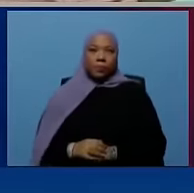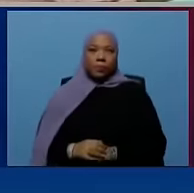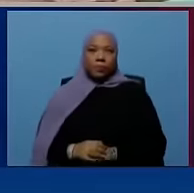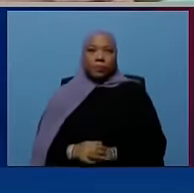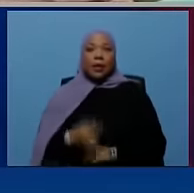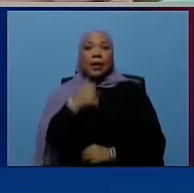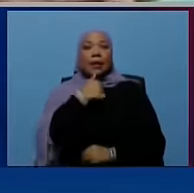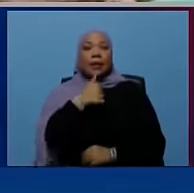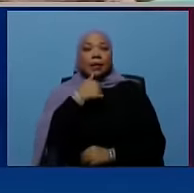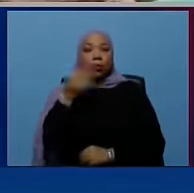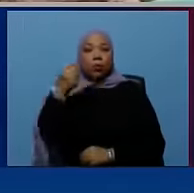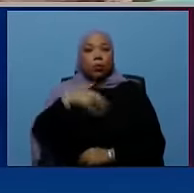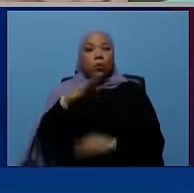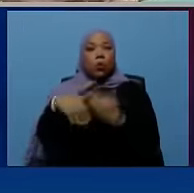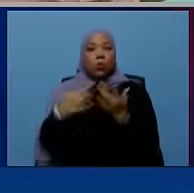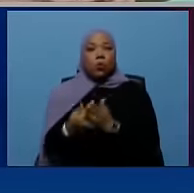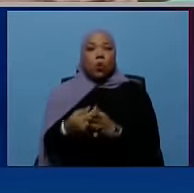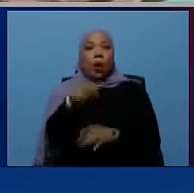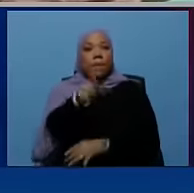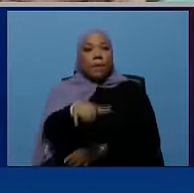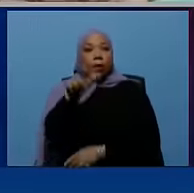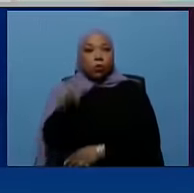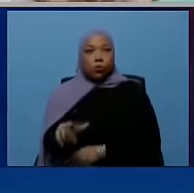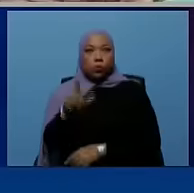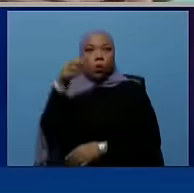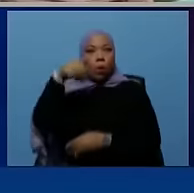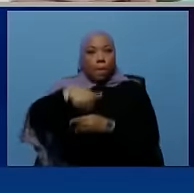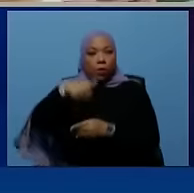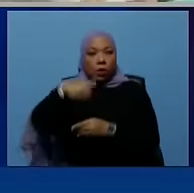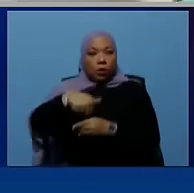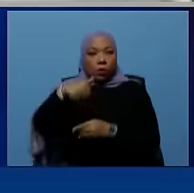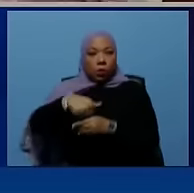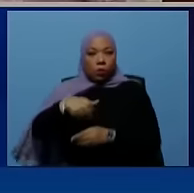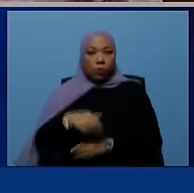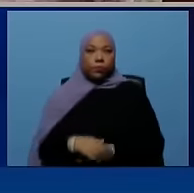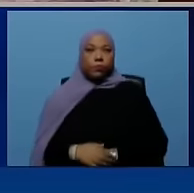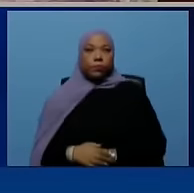Levanten la mano los que van a llevar a sus vecinos y vecinas a votar.